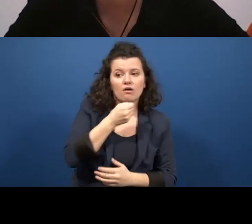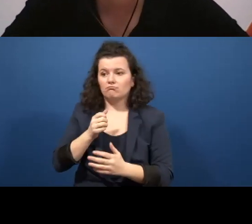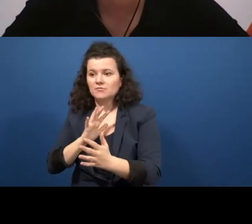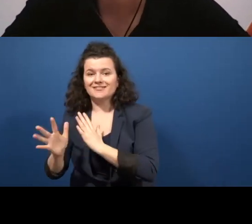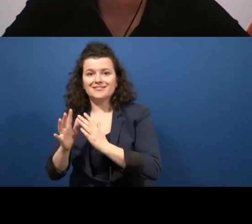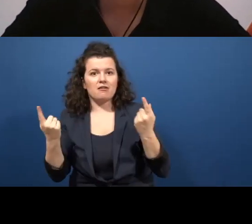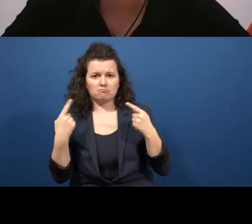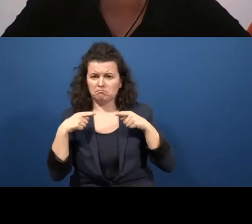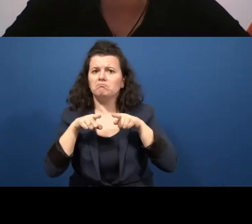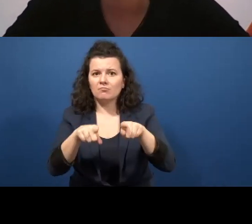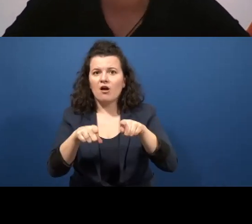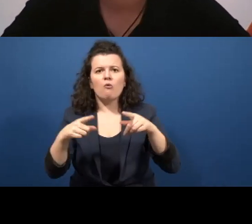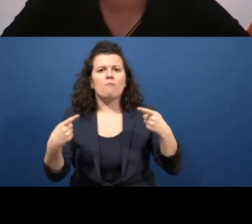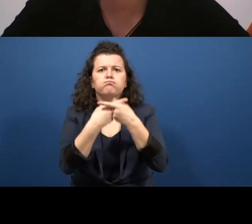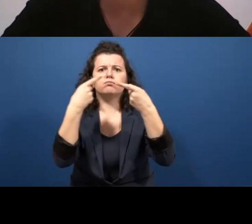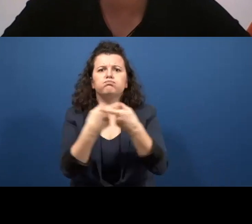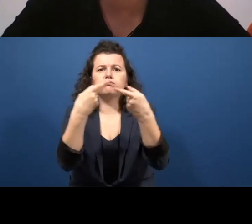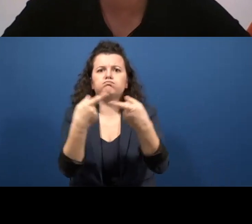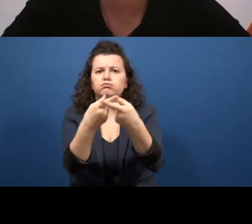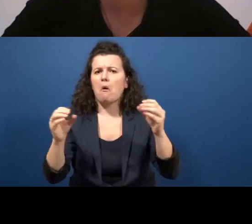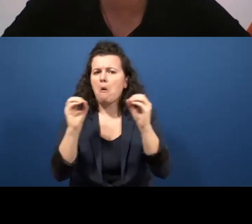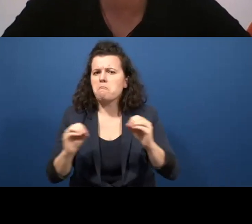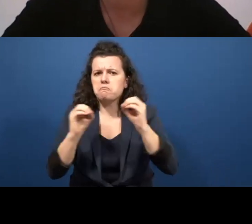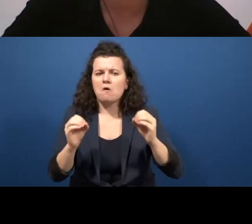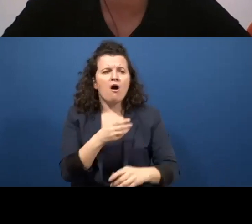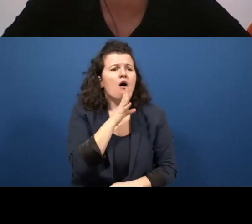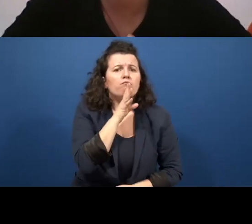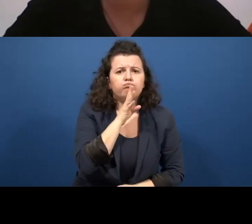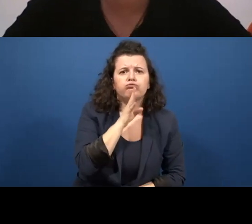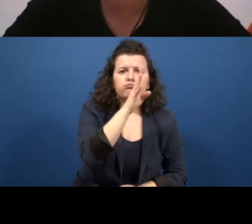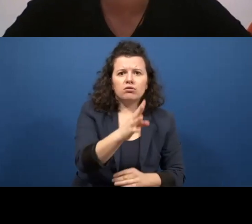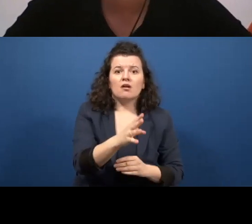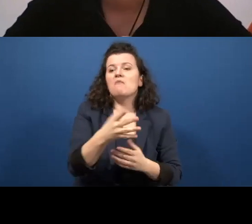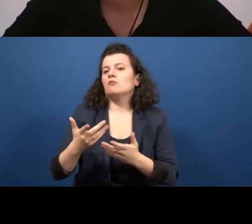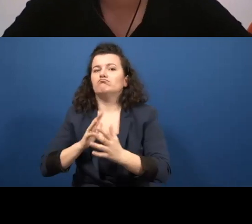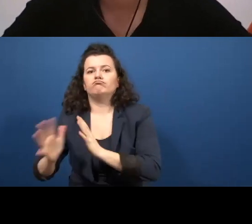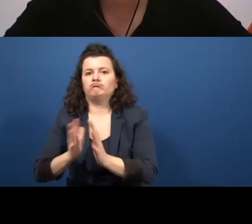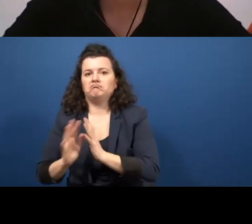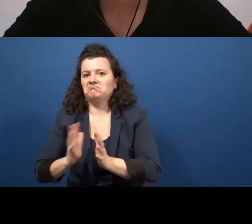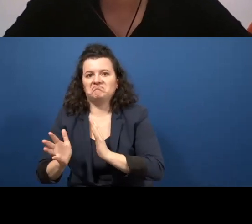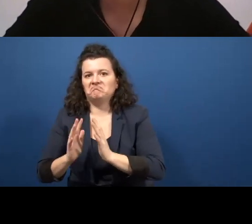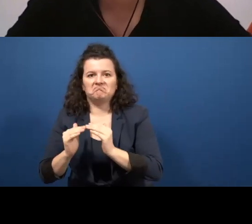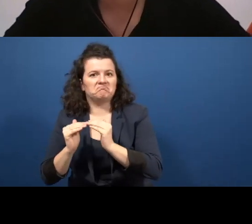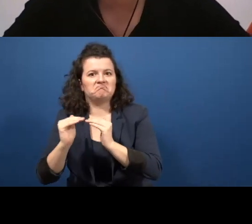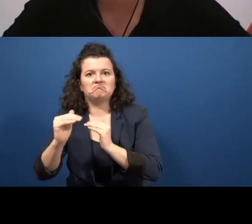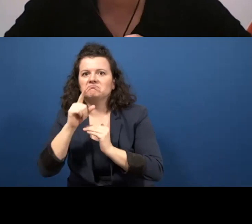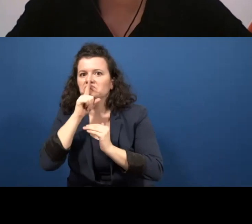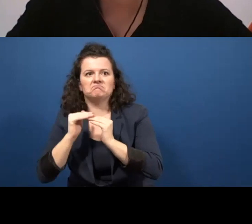canales, el canal auditivo y el canal visual, no interfieren. La lengua de signos